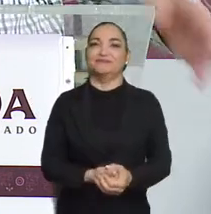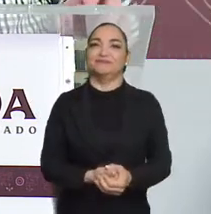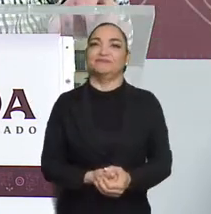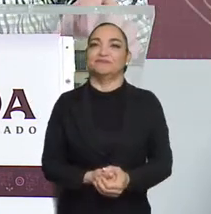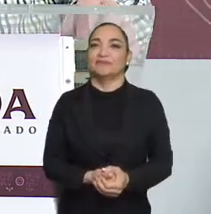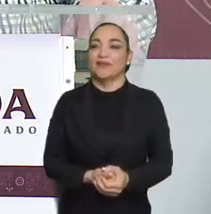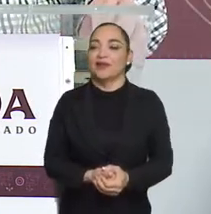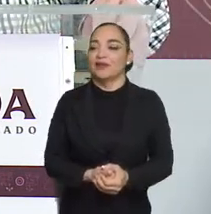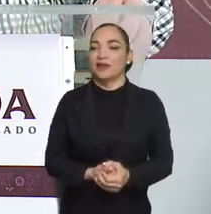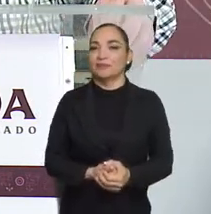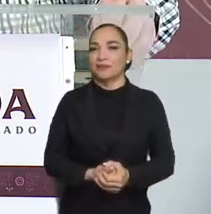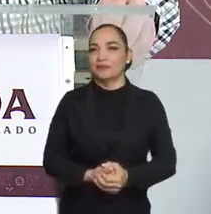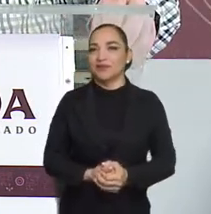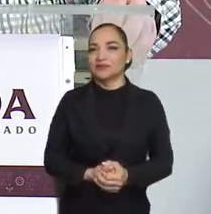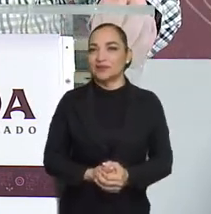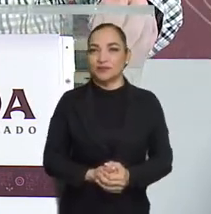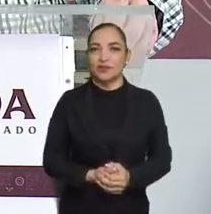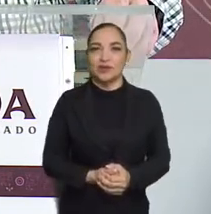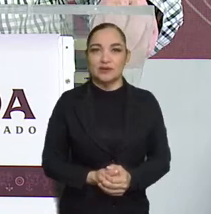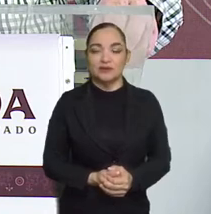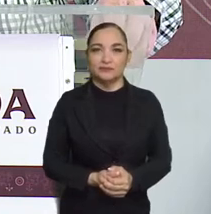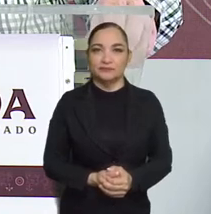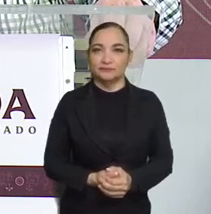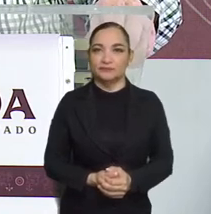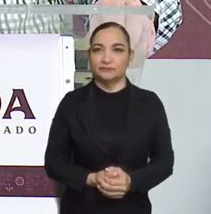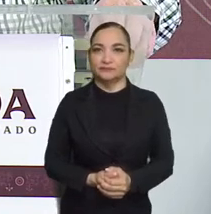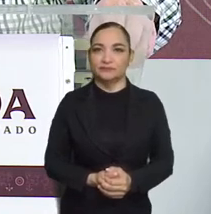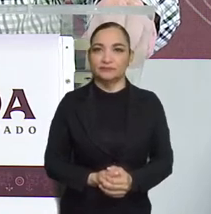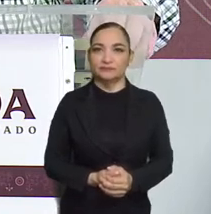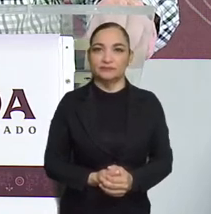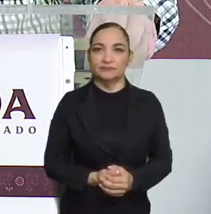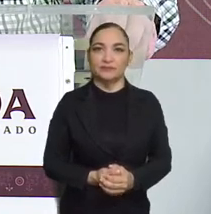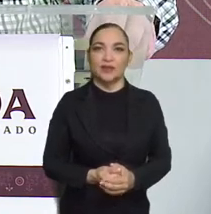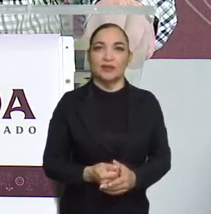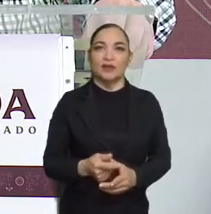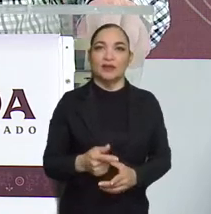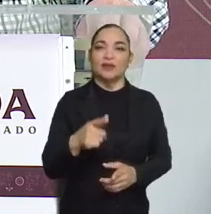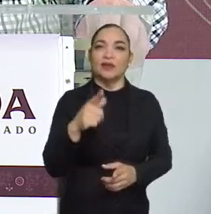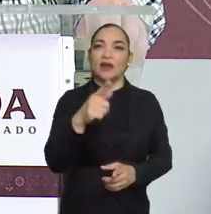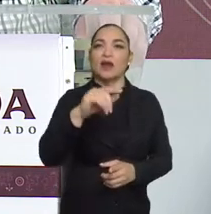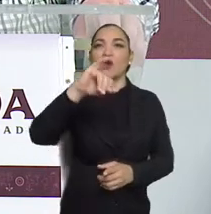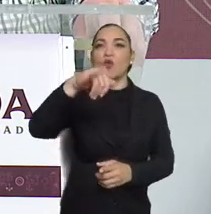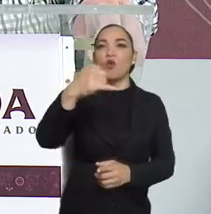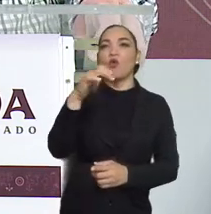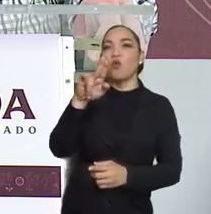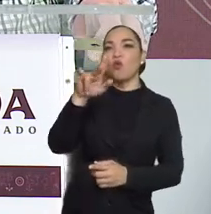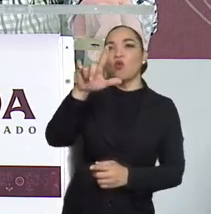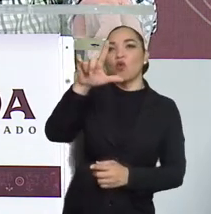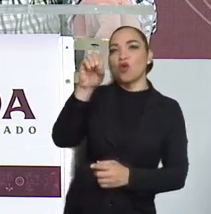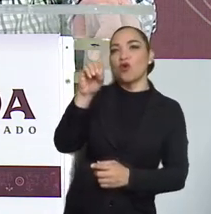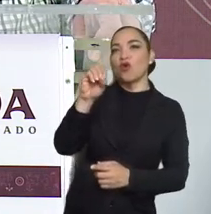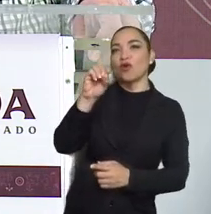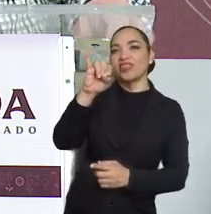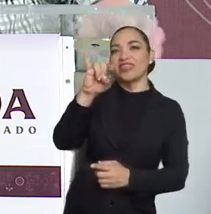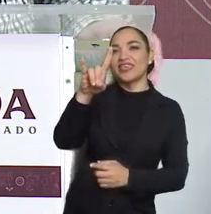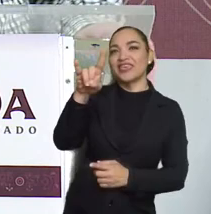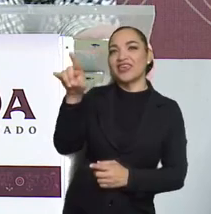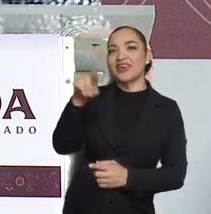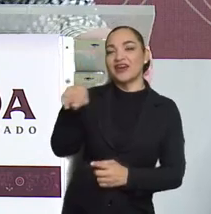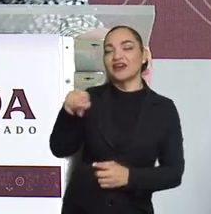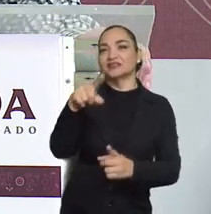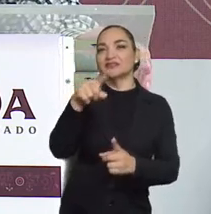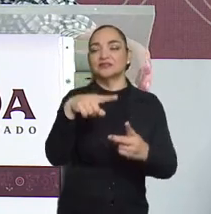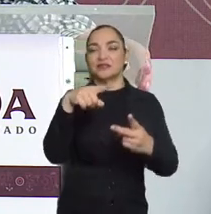bat. Y a Julio, que también está allá, Julio Urías, y creo que son los